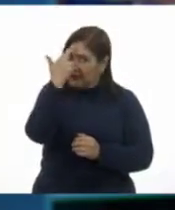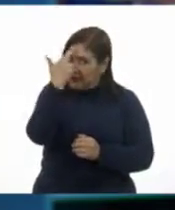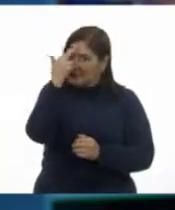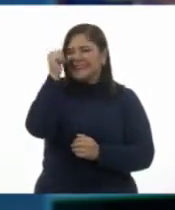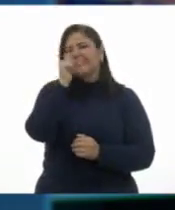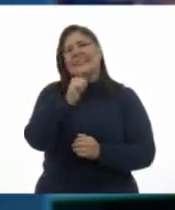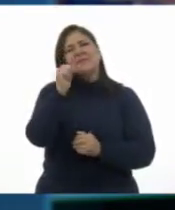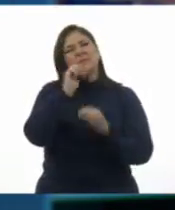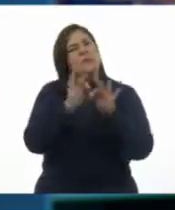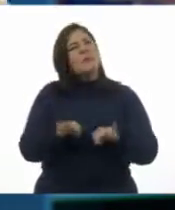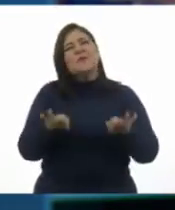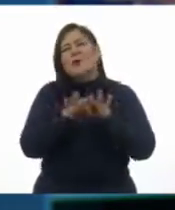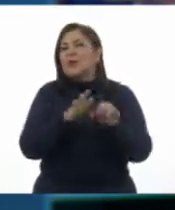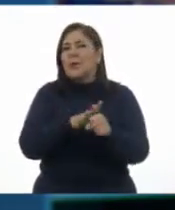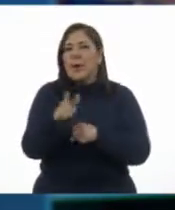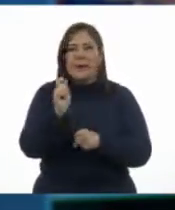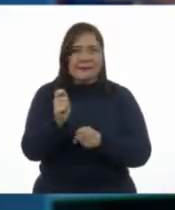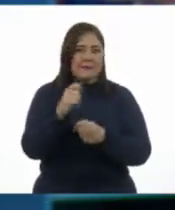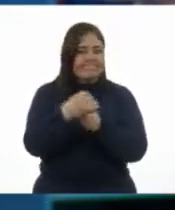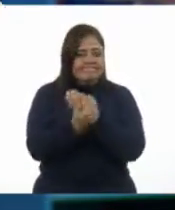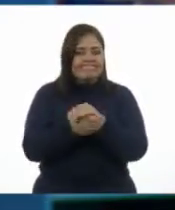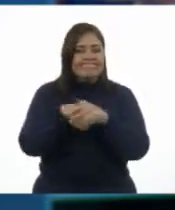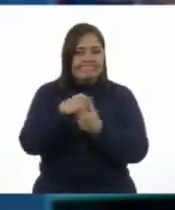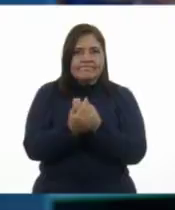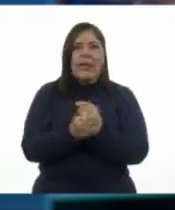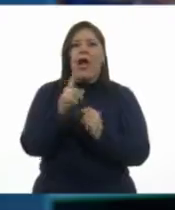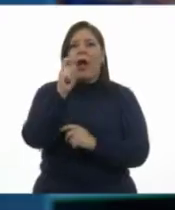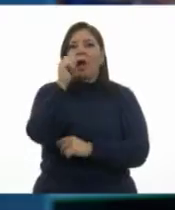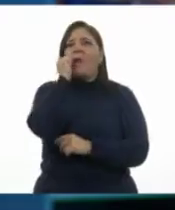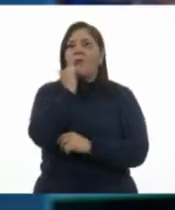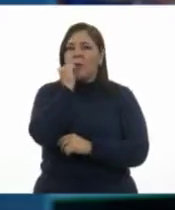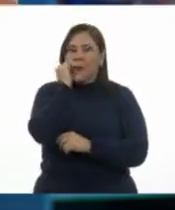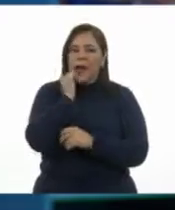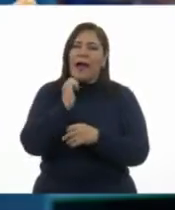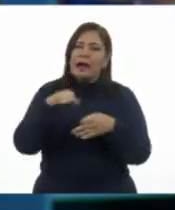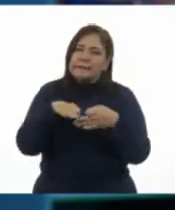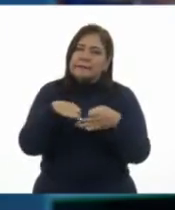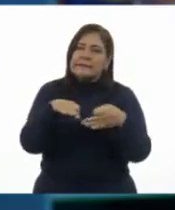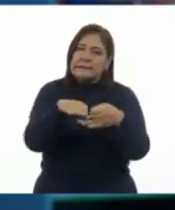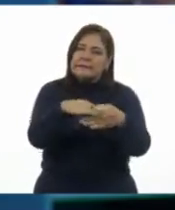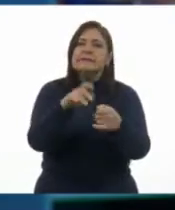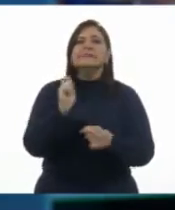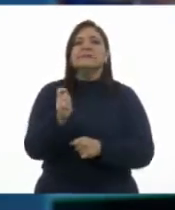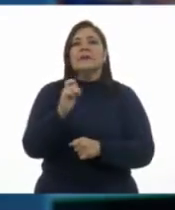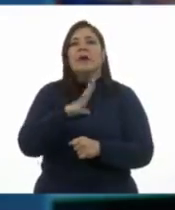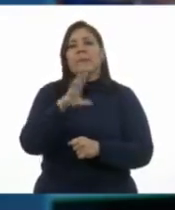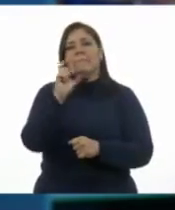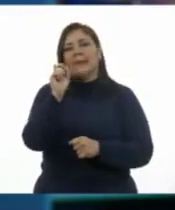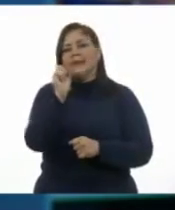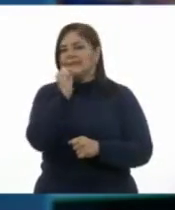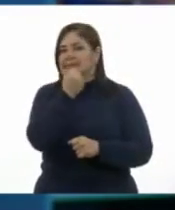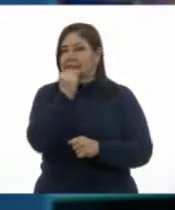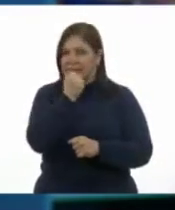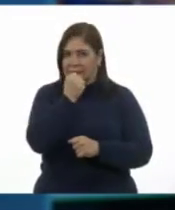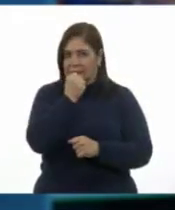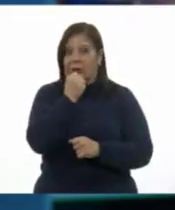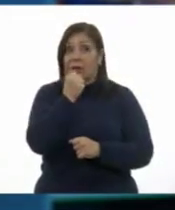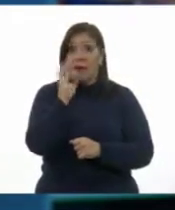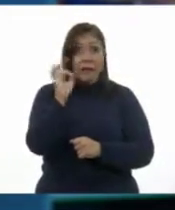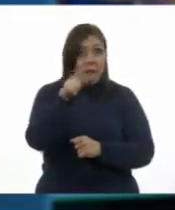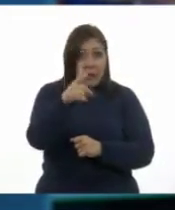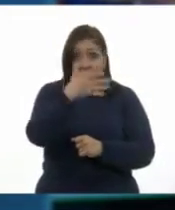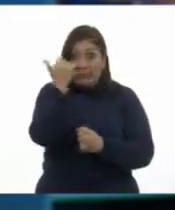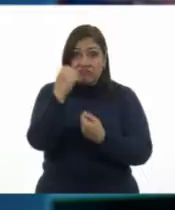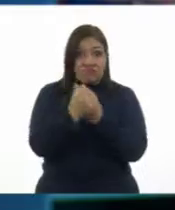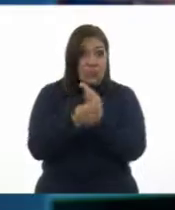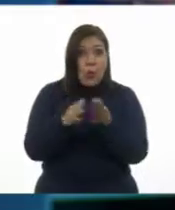Recuerda que es importante lavar muy bien tus manos con agua y con jabón durante 20 segundos. Si no